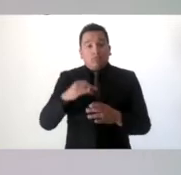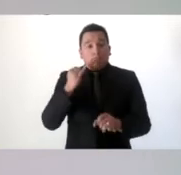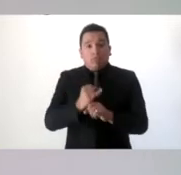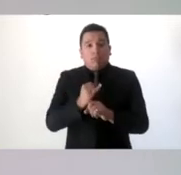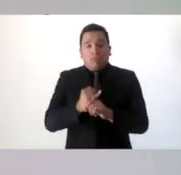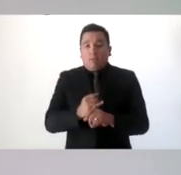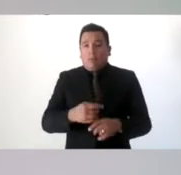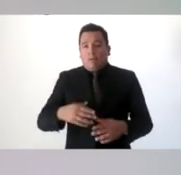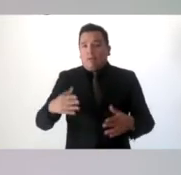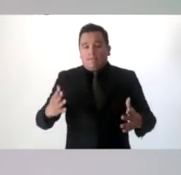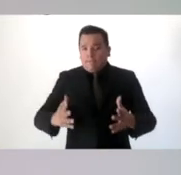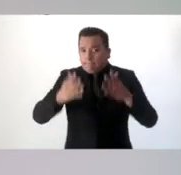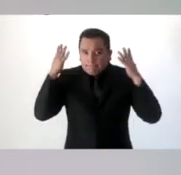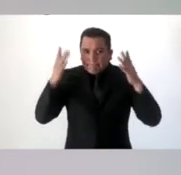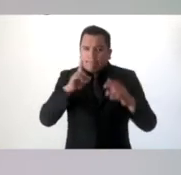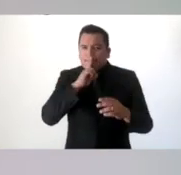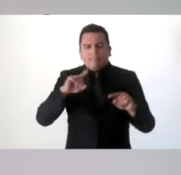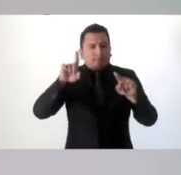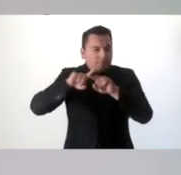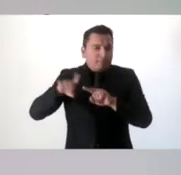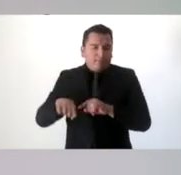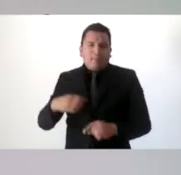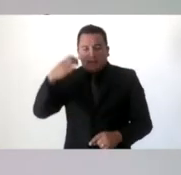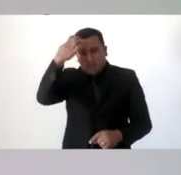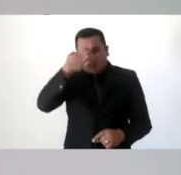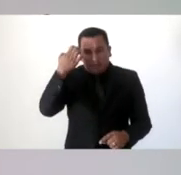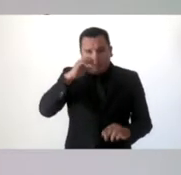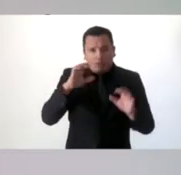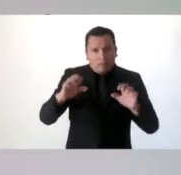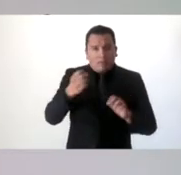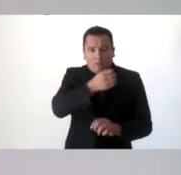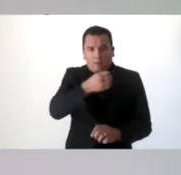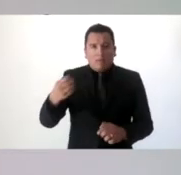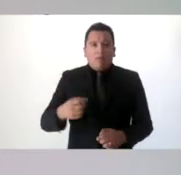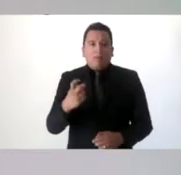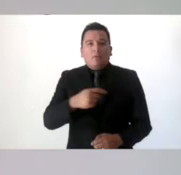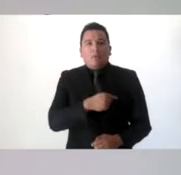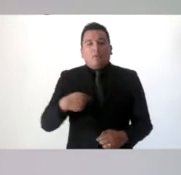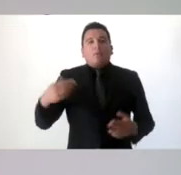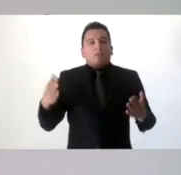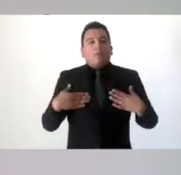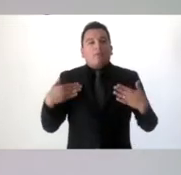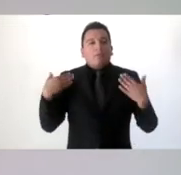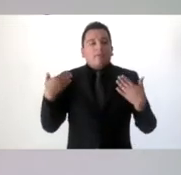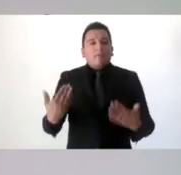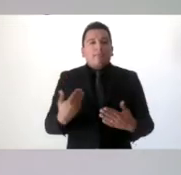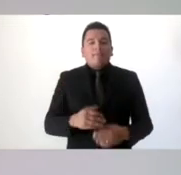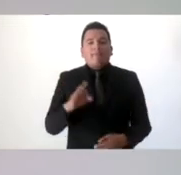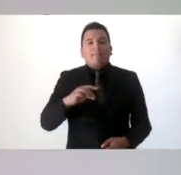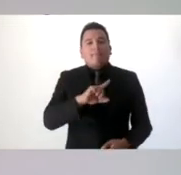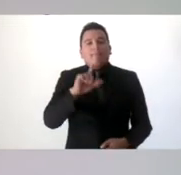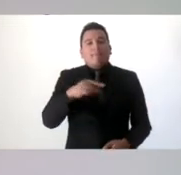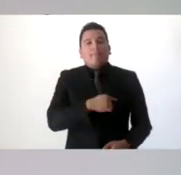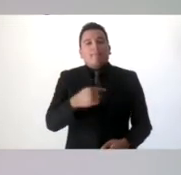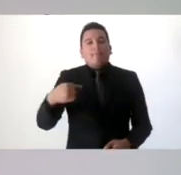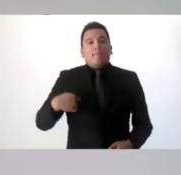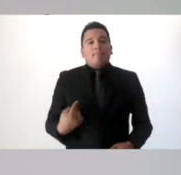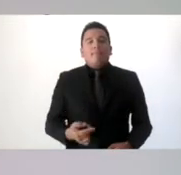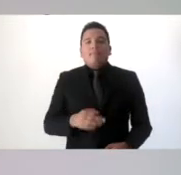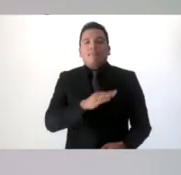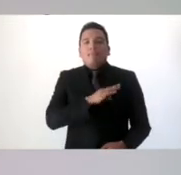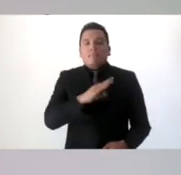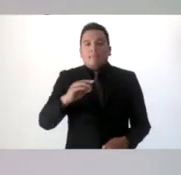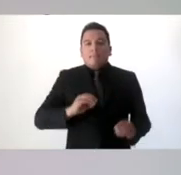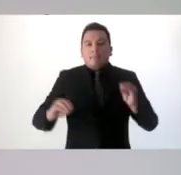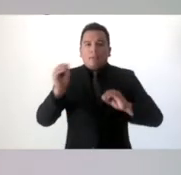documentos definitivos. Pero esto nos da a nosotros también la confianza de que en un momento dado pues vamos a poder tener el sistema